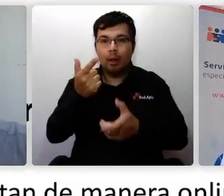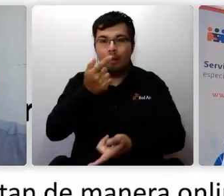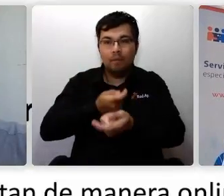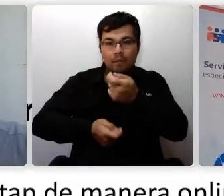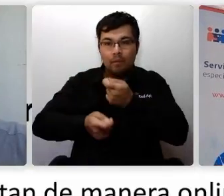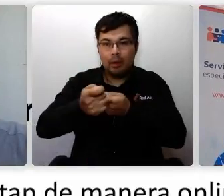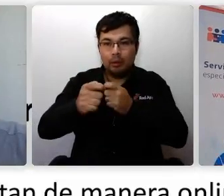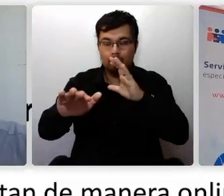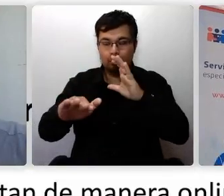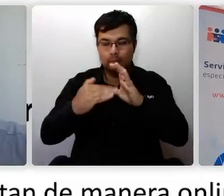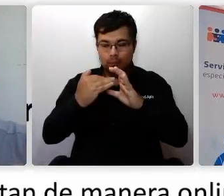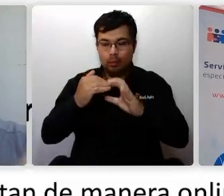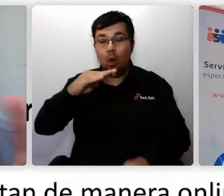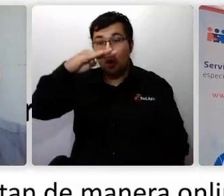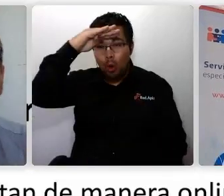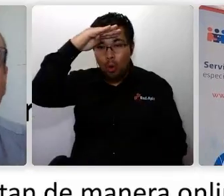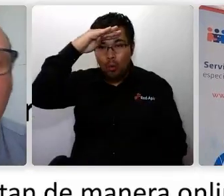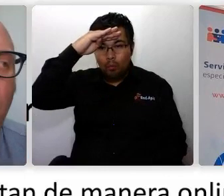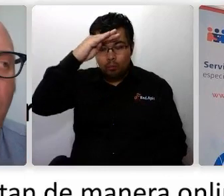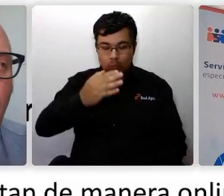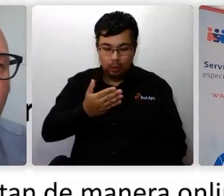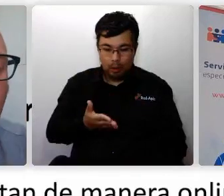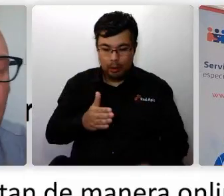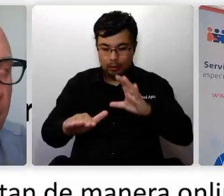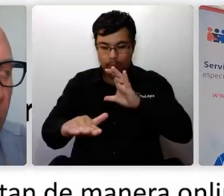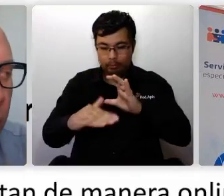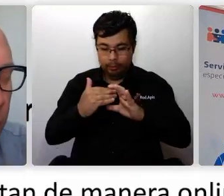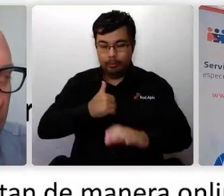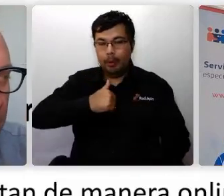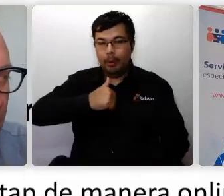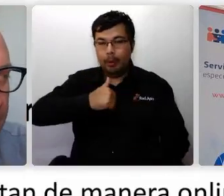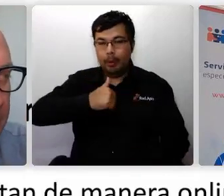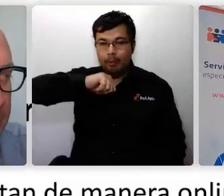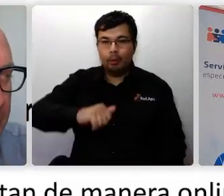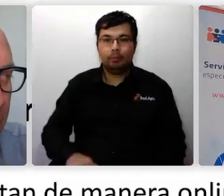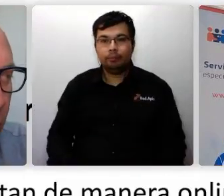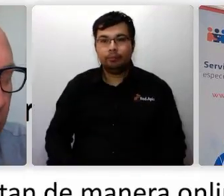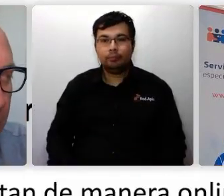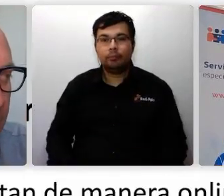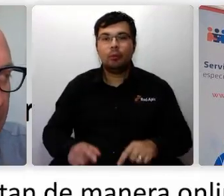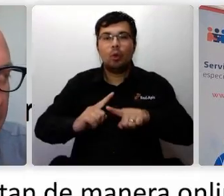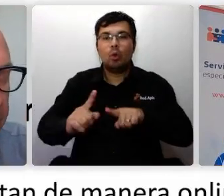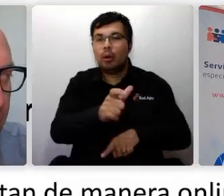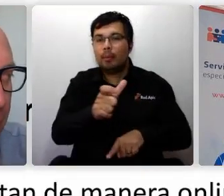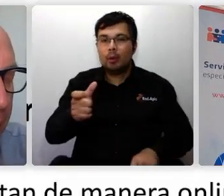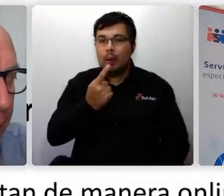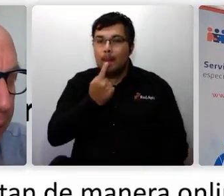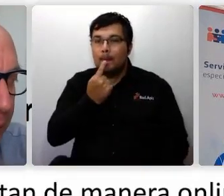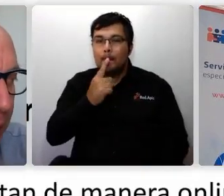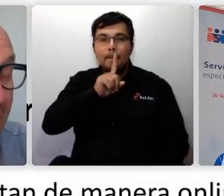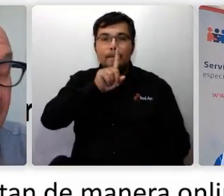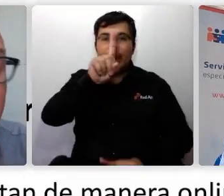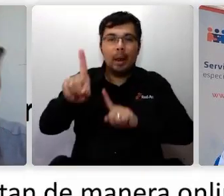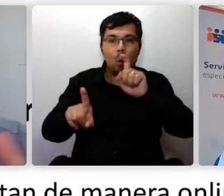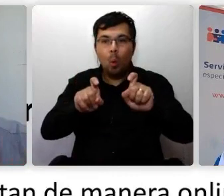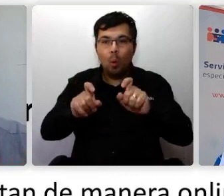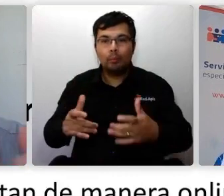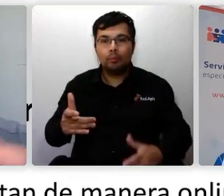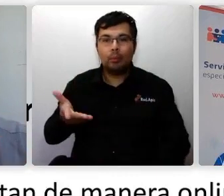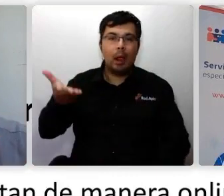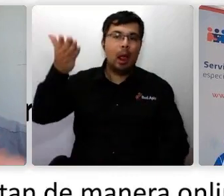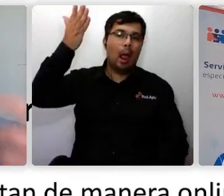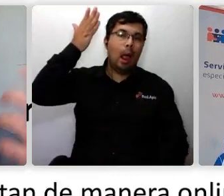salir. Ya, perfecto. En uno de los servicios que veíamos, Iván, que también lo consultaban a través del chat de esto de la, al